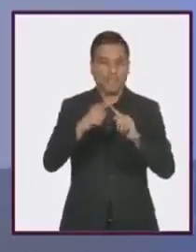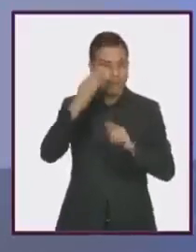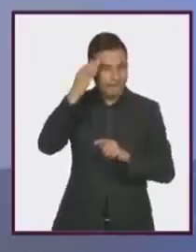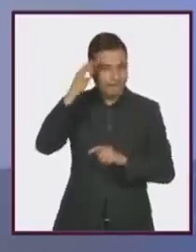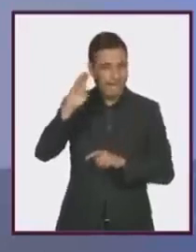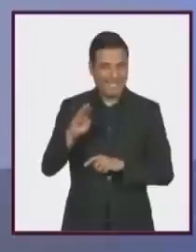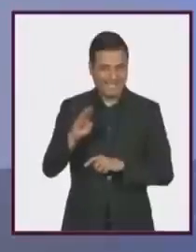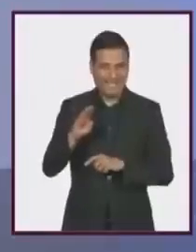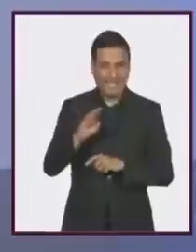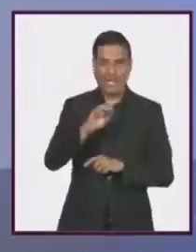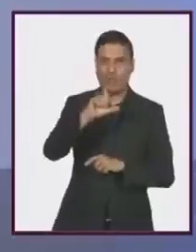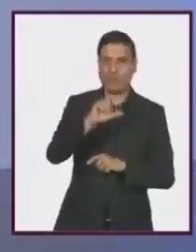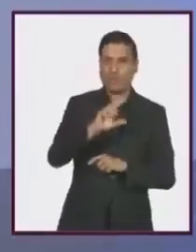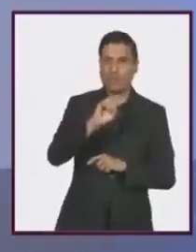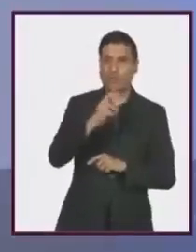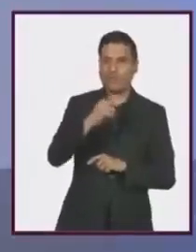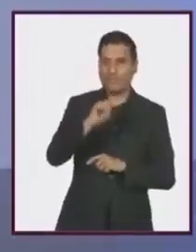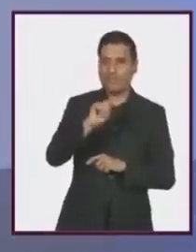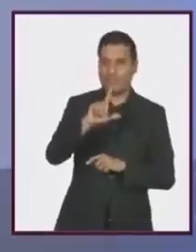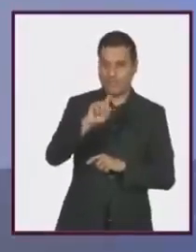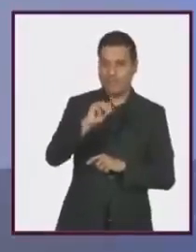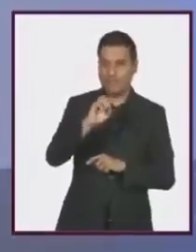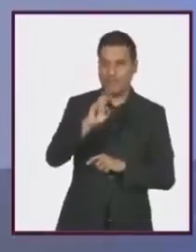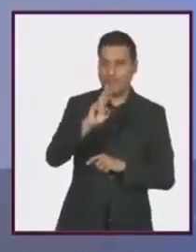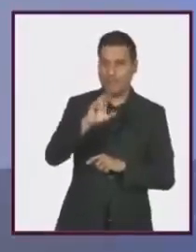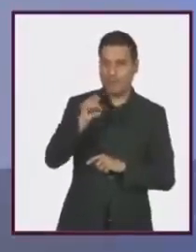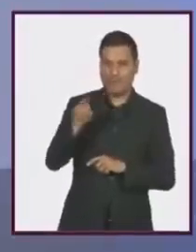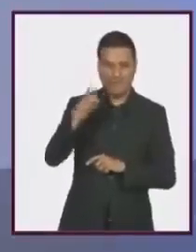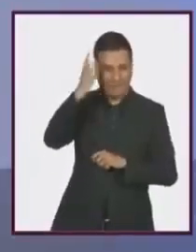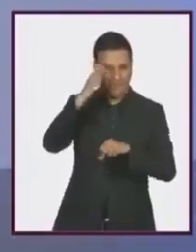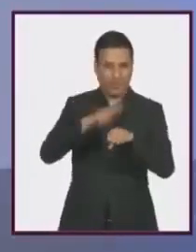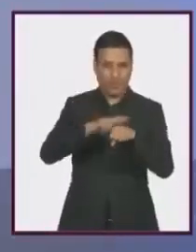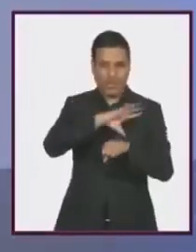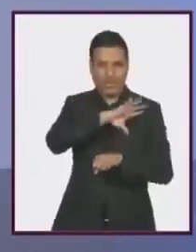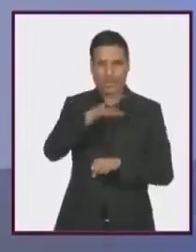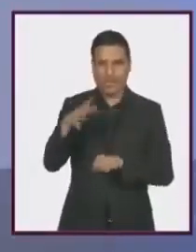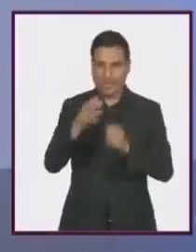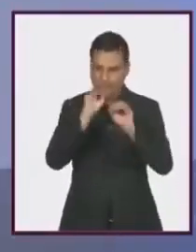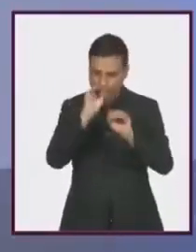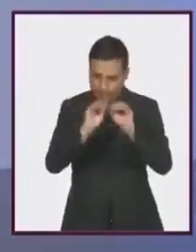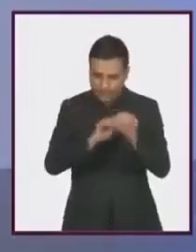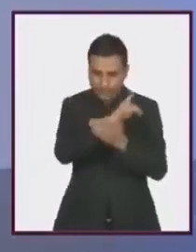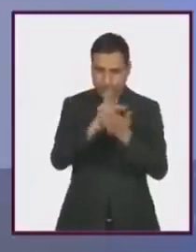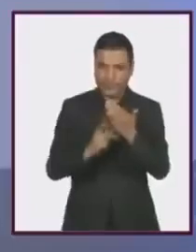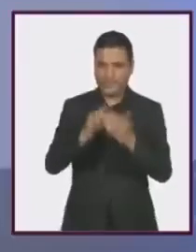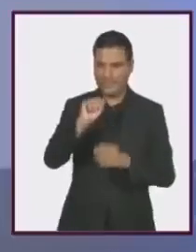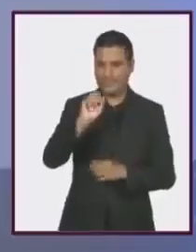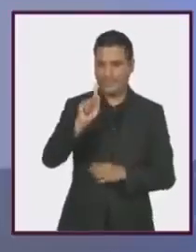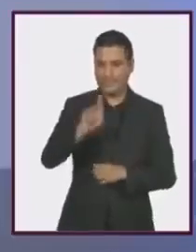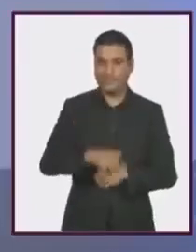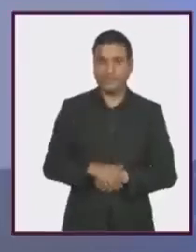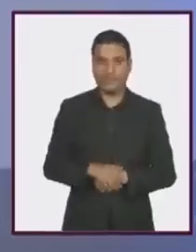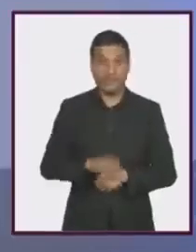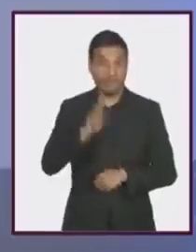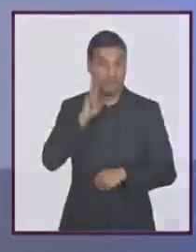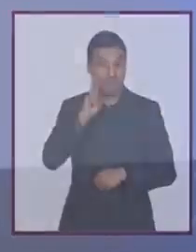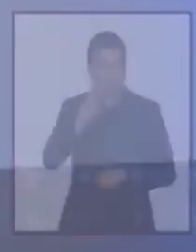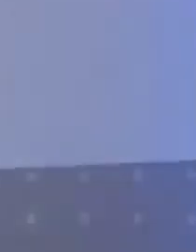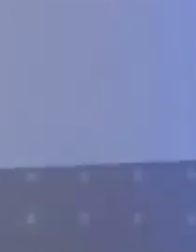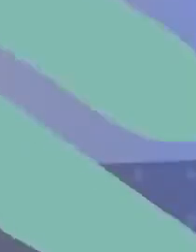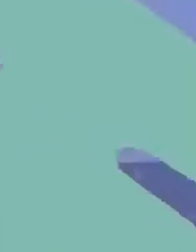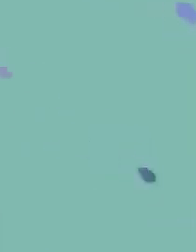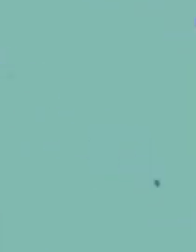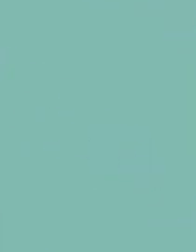Moreno Fernández, directora general de Desarrollo Curricular en la Secretaría de Educación Pública. Vamos a ver su semblanza.